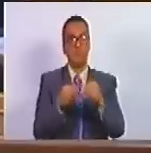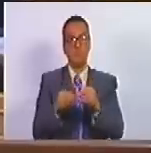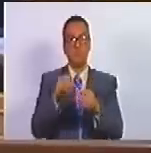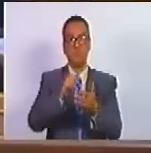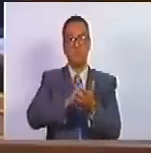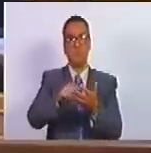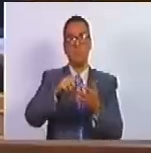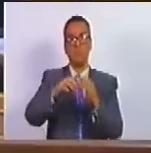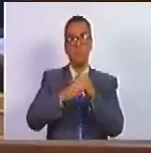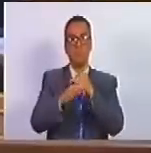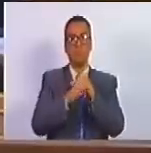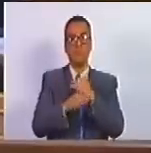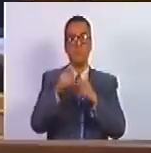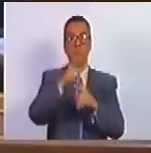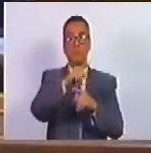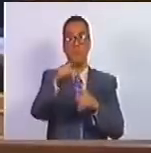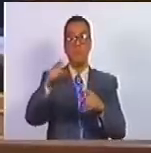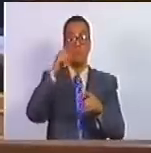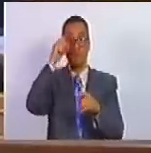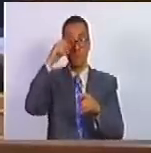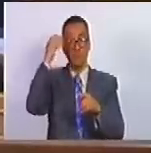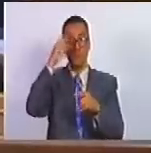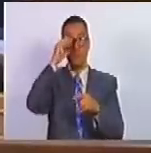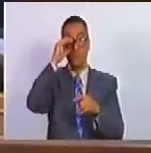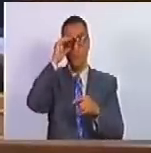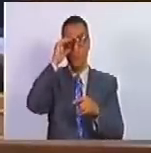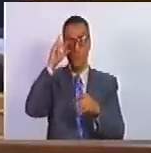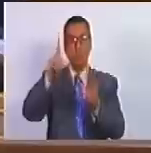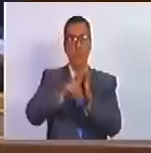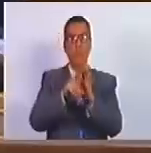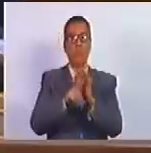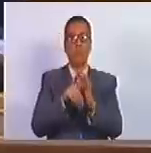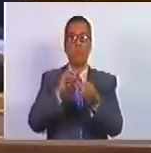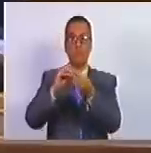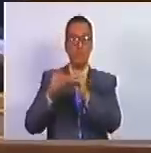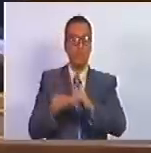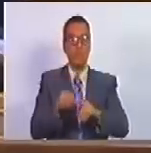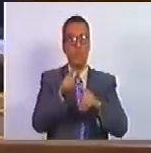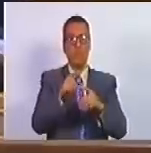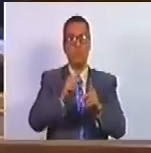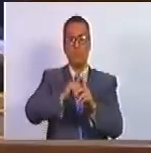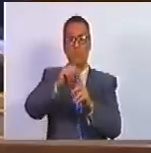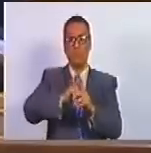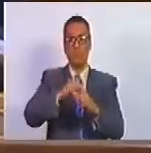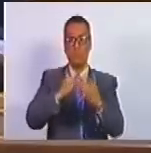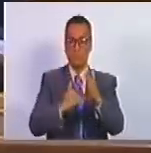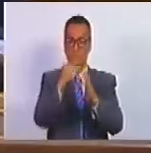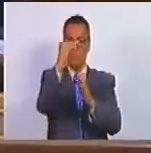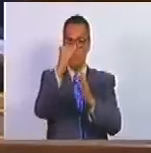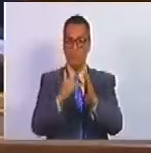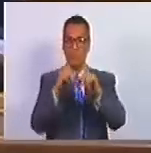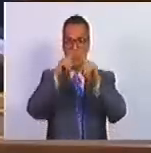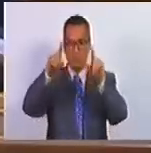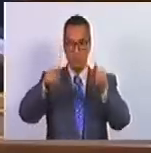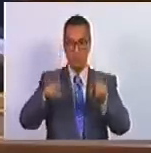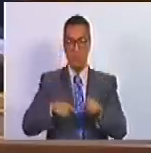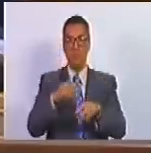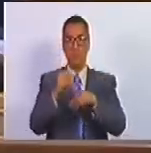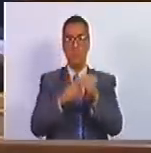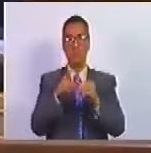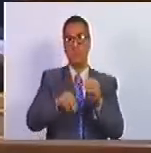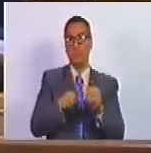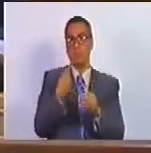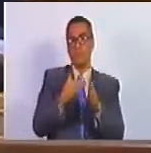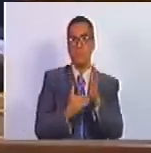estados y municipios para las tasas previstas en esta ley estarán ajustadas a una tabla de valores por tipología y no